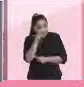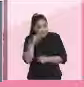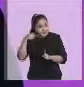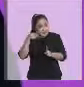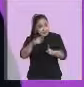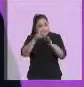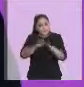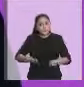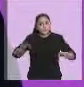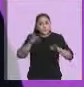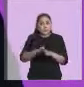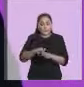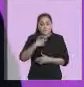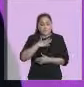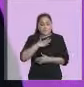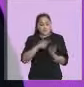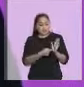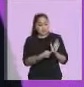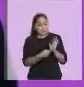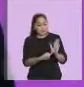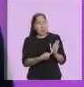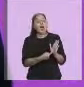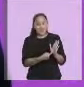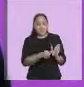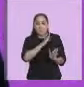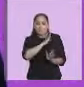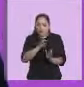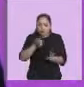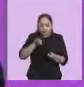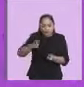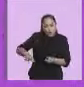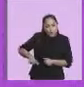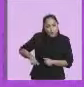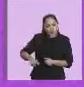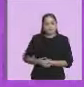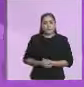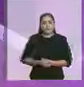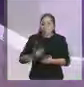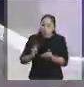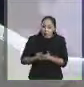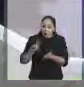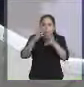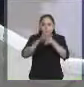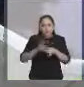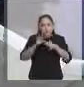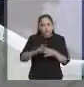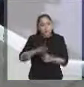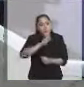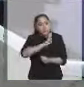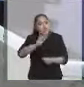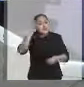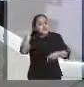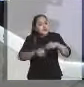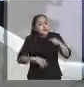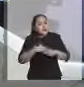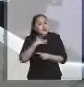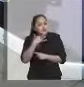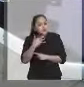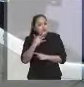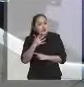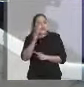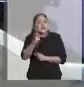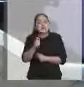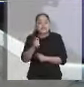y gobernar con el ejemplo, insisto, se puede acabar con la corrupción si hay la voluntad política